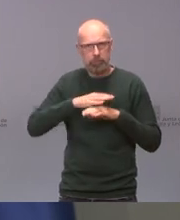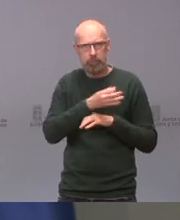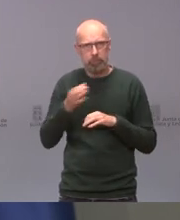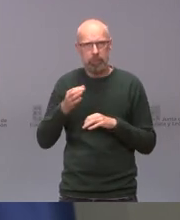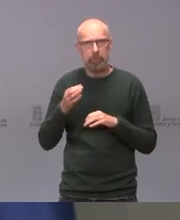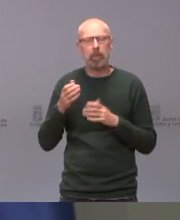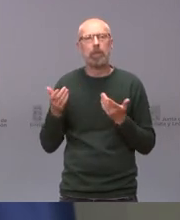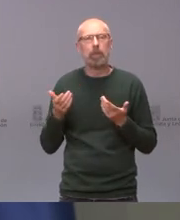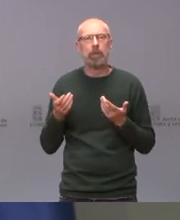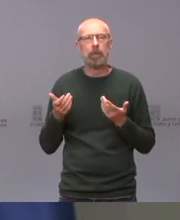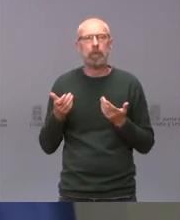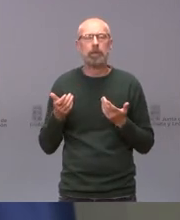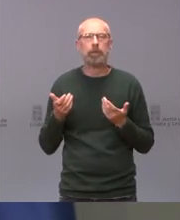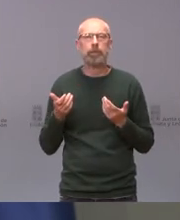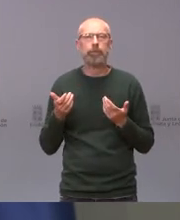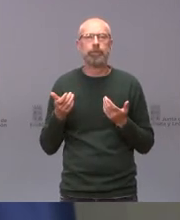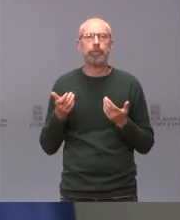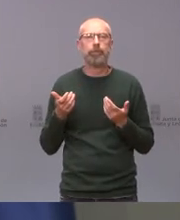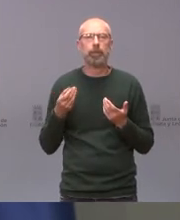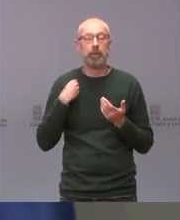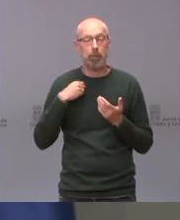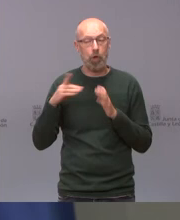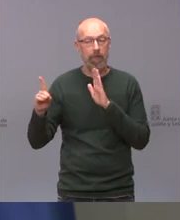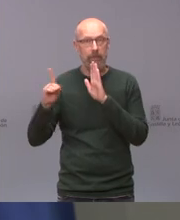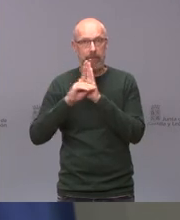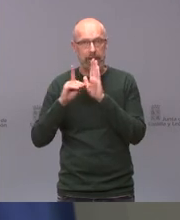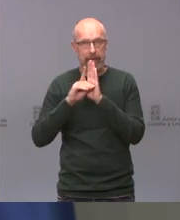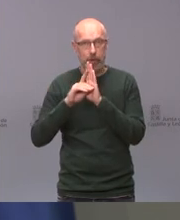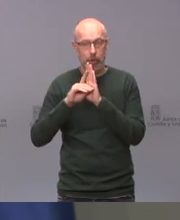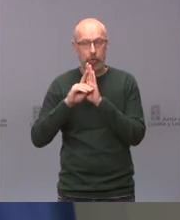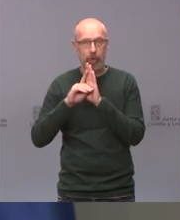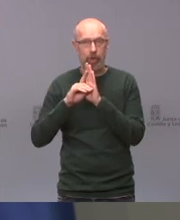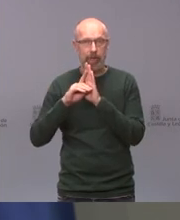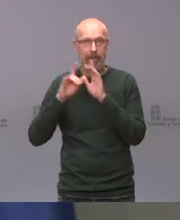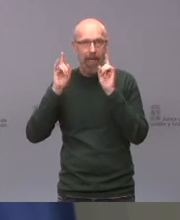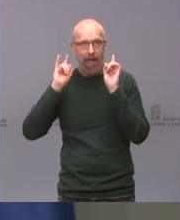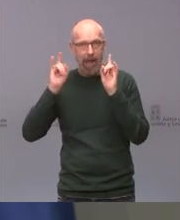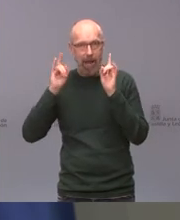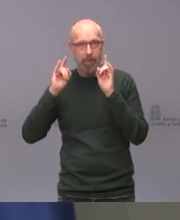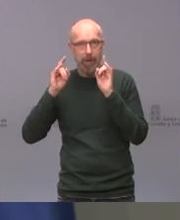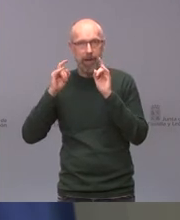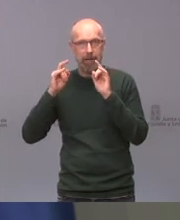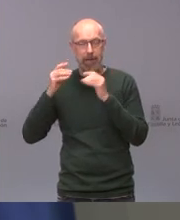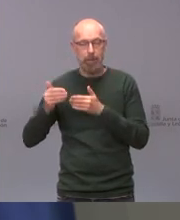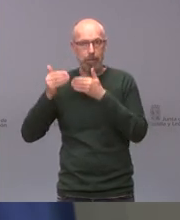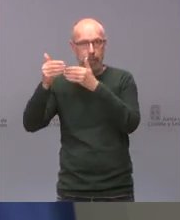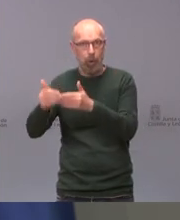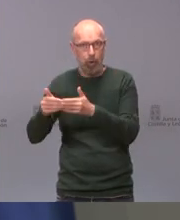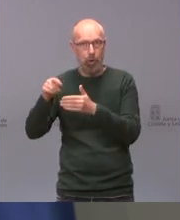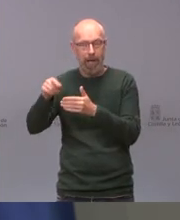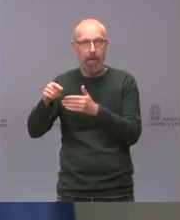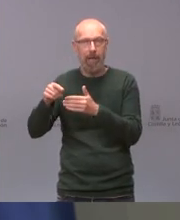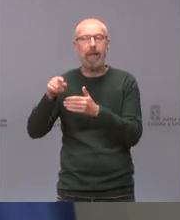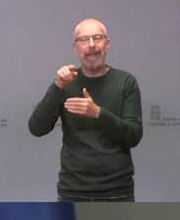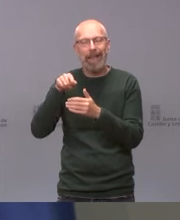contravenimos o no es el decreto de estado de alarma y su prórroga, que es una cosa que no es un acuerdo del interterritorial,